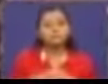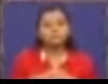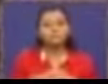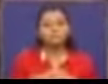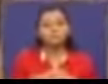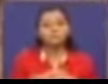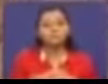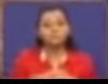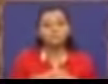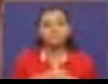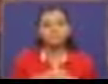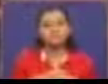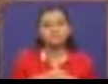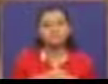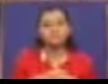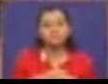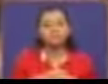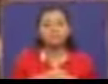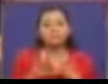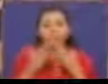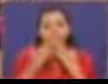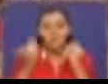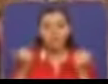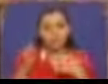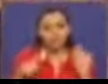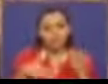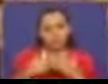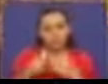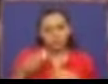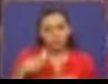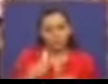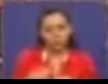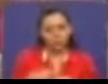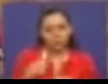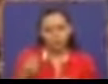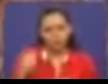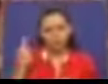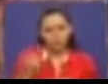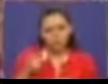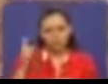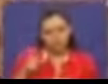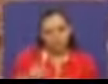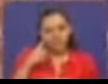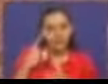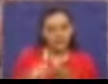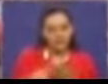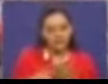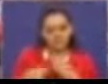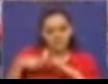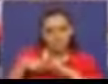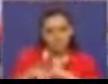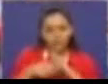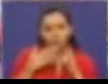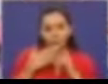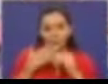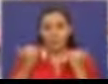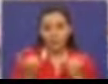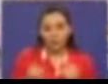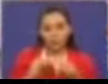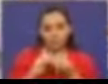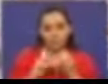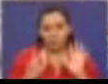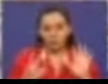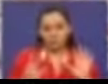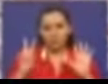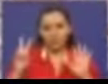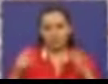a nosotros nos interesa mejorar en esos indicadores duros. Entonces hicimos el análisis. Actualmente estamos en el puesto 82.